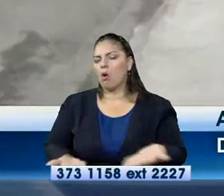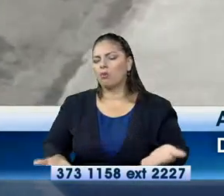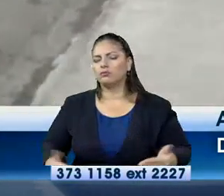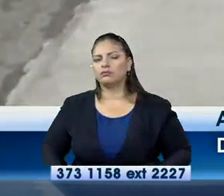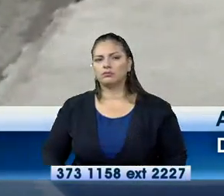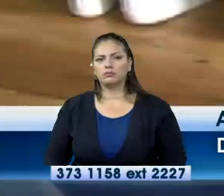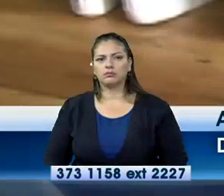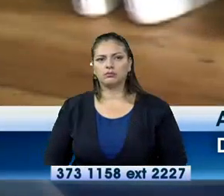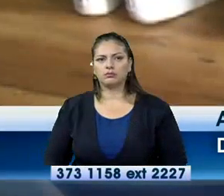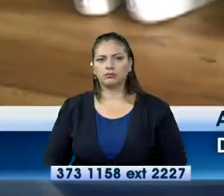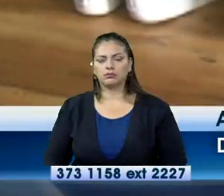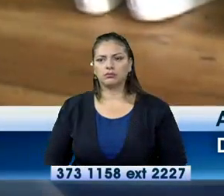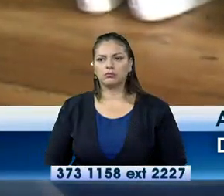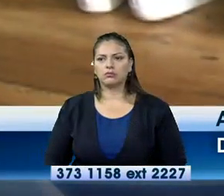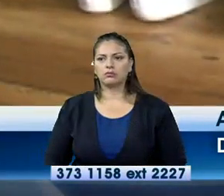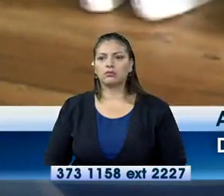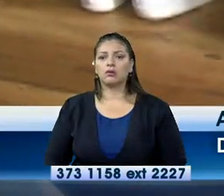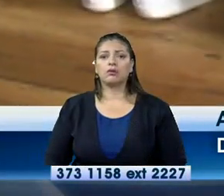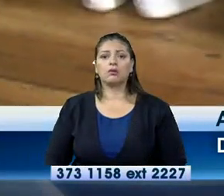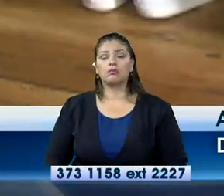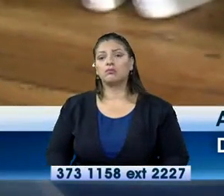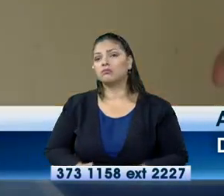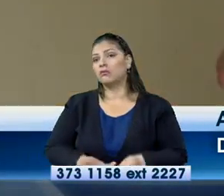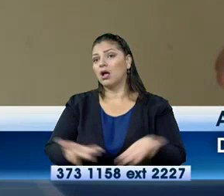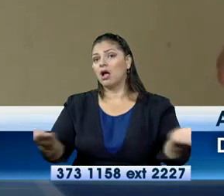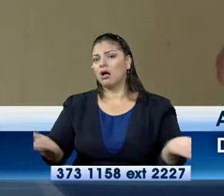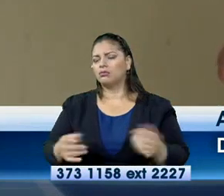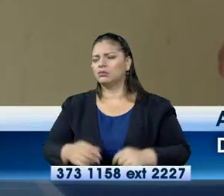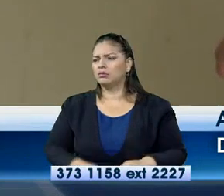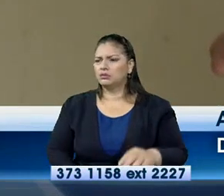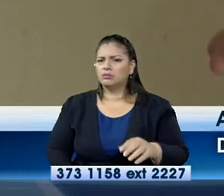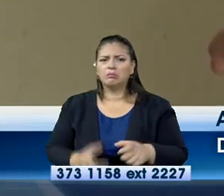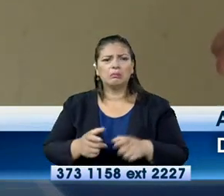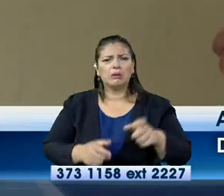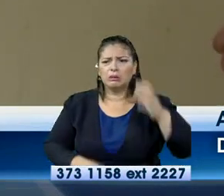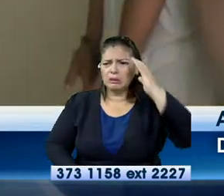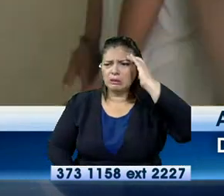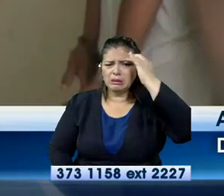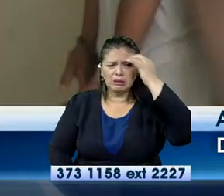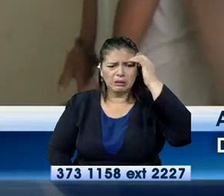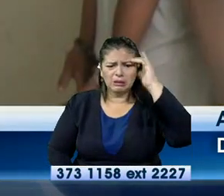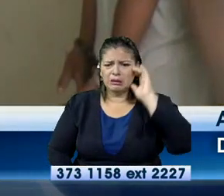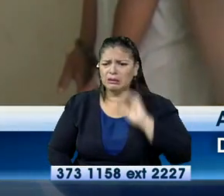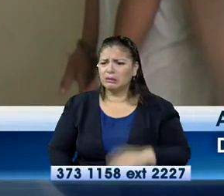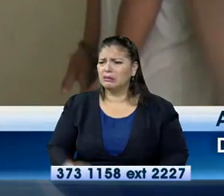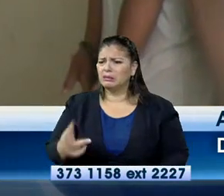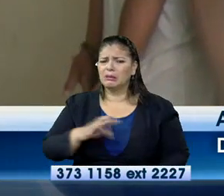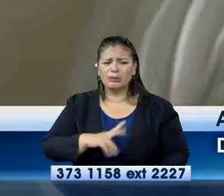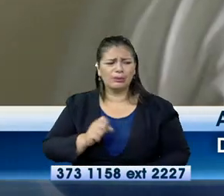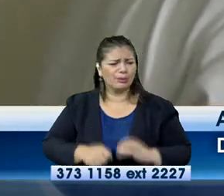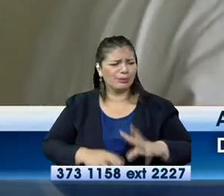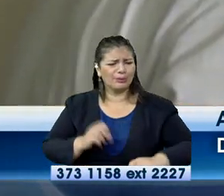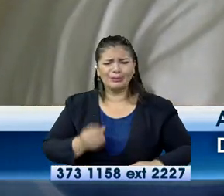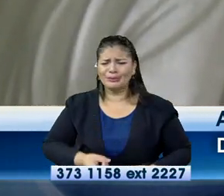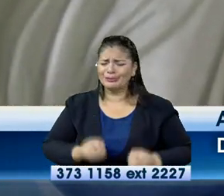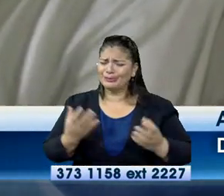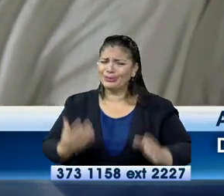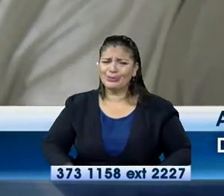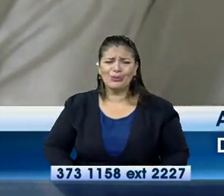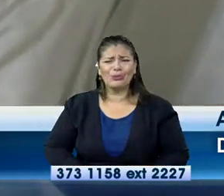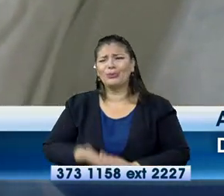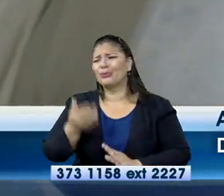encuentra preocupada ante el incremento de estos delitos, más aún cuando son estudiantes. Se exige mayor control en el núcleo